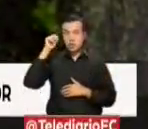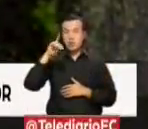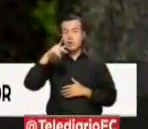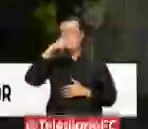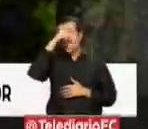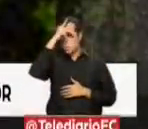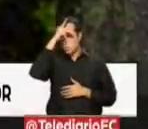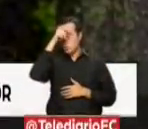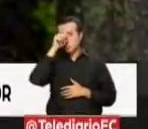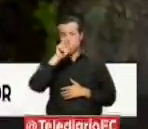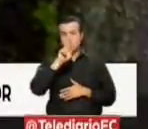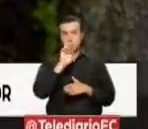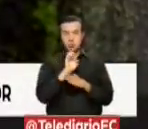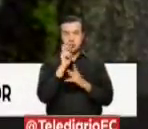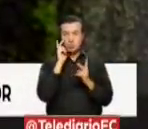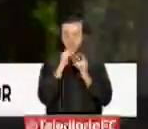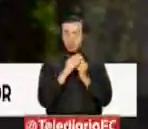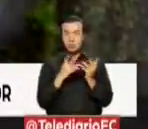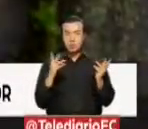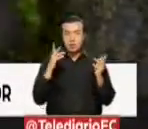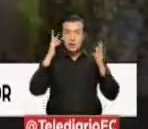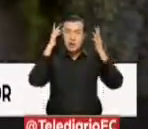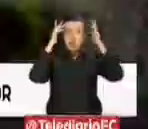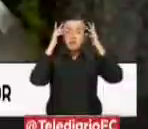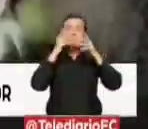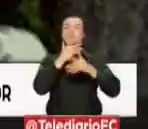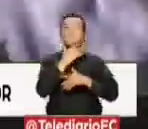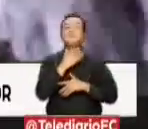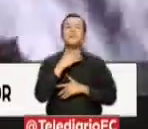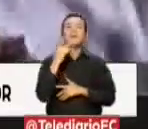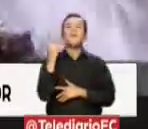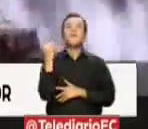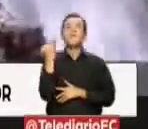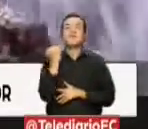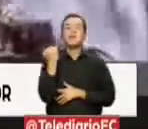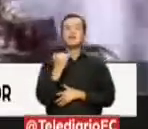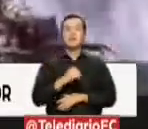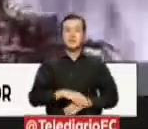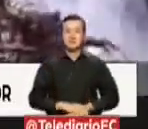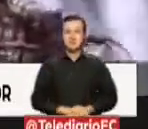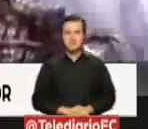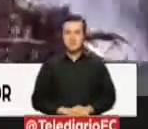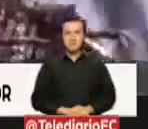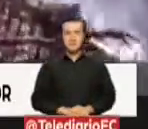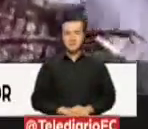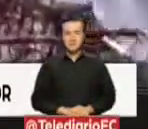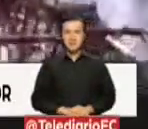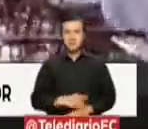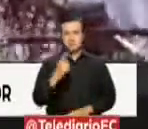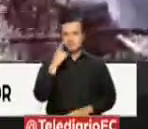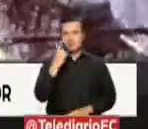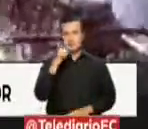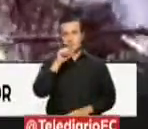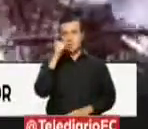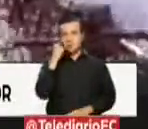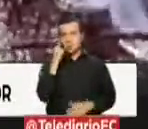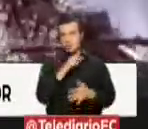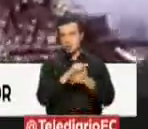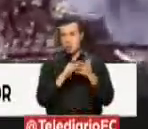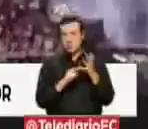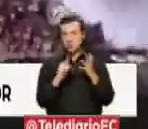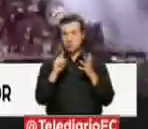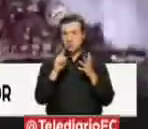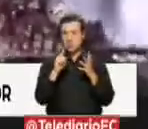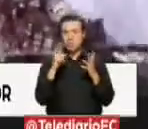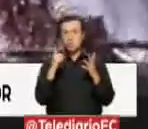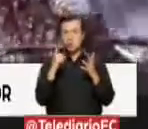el sur del Ecuador, la cual tiene cabeza y garganta verde. Además, se detectaron otras diferencias como la línea